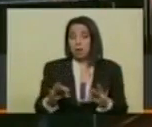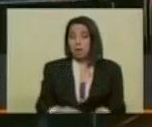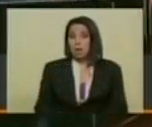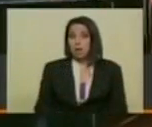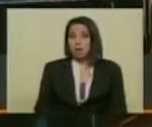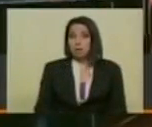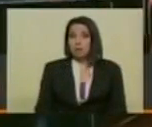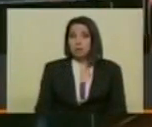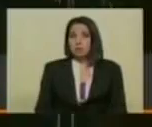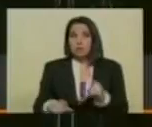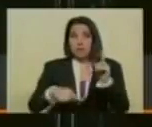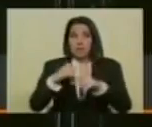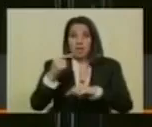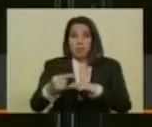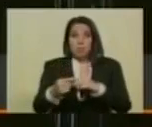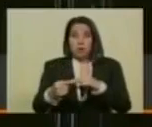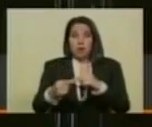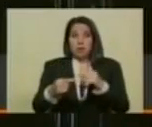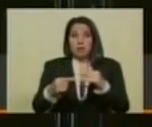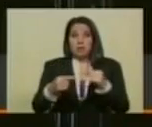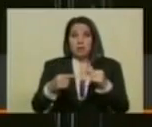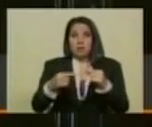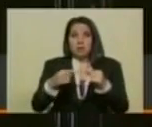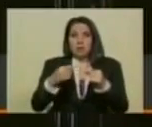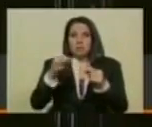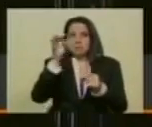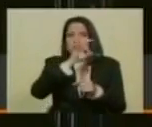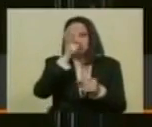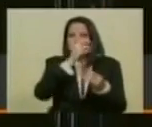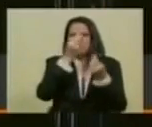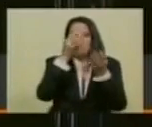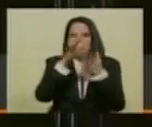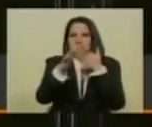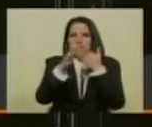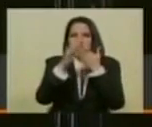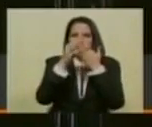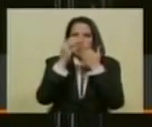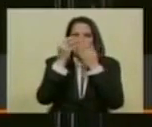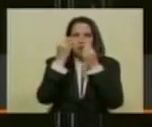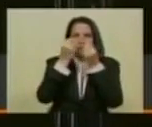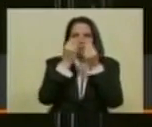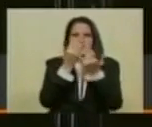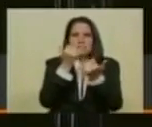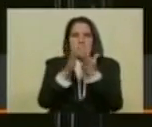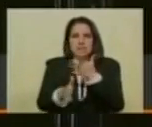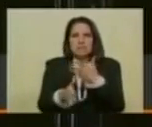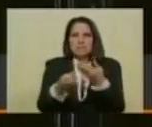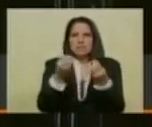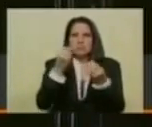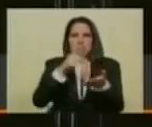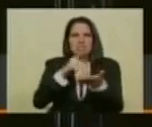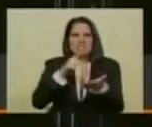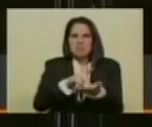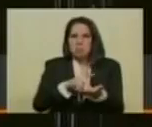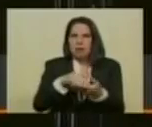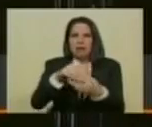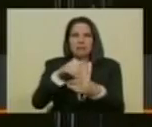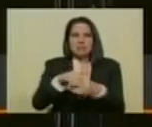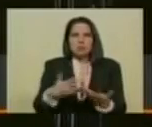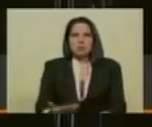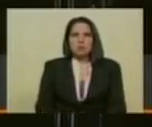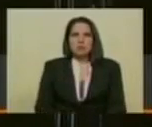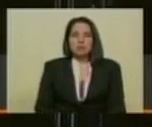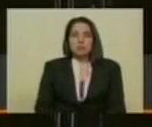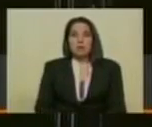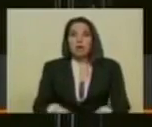Luego les hice una contraoferta. Está bien, no quieren competir, no quieren participar en las elecciones.